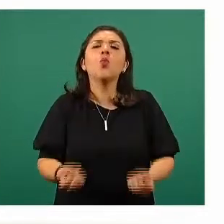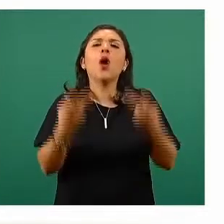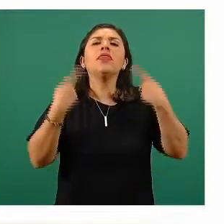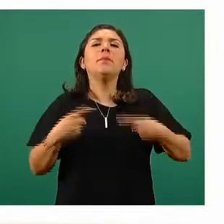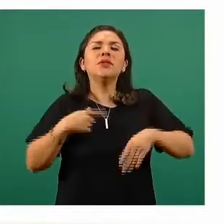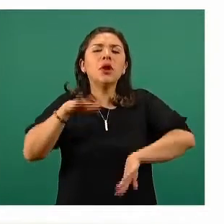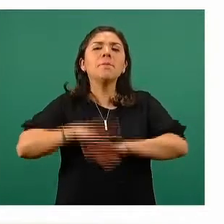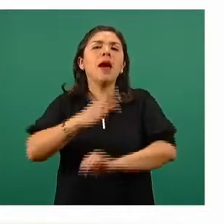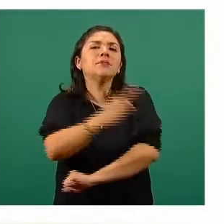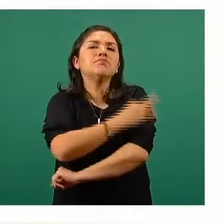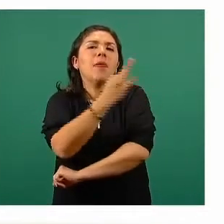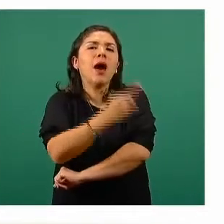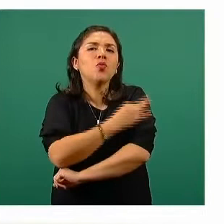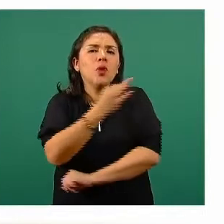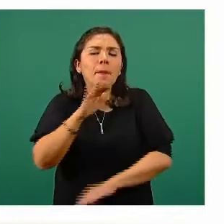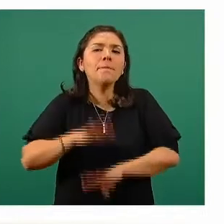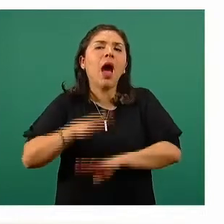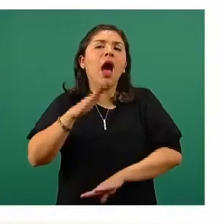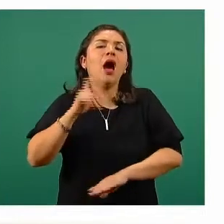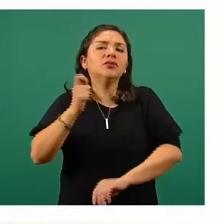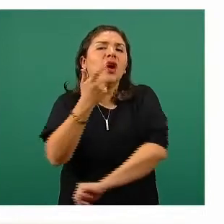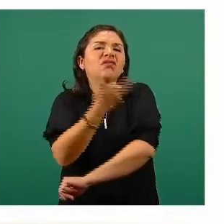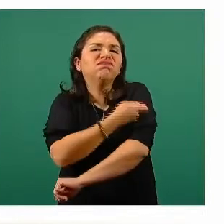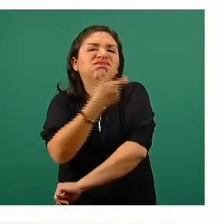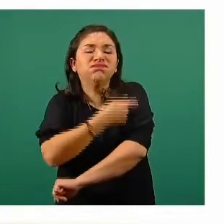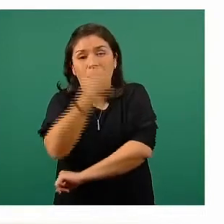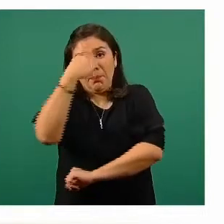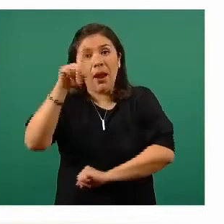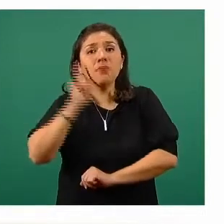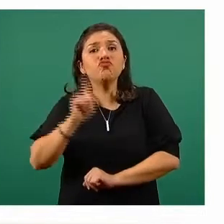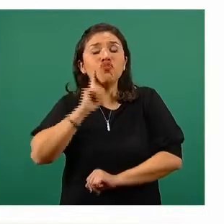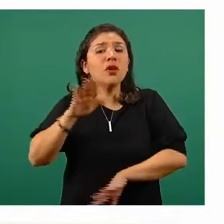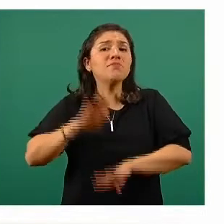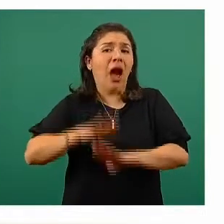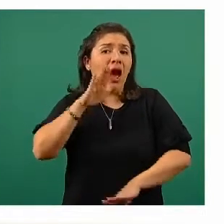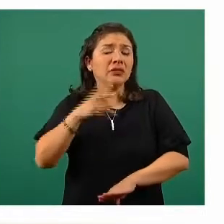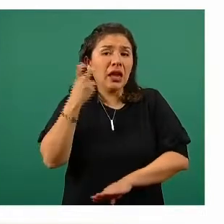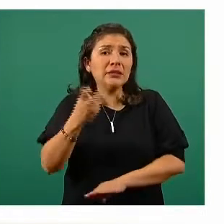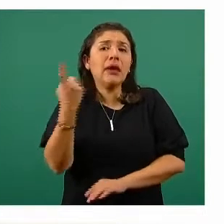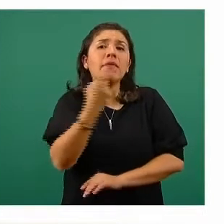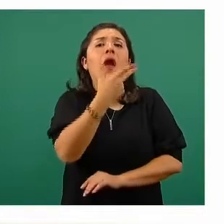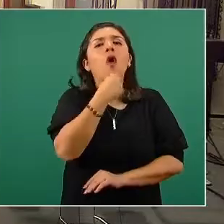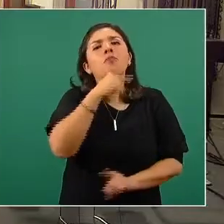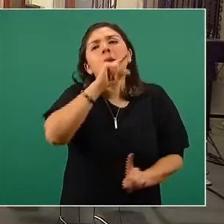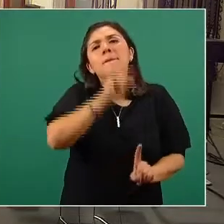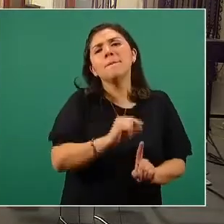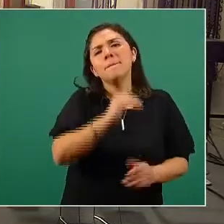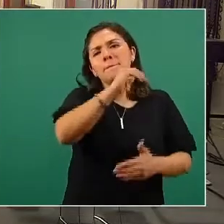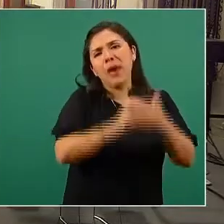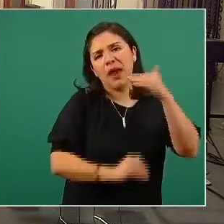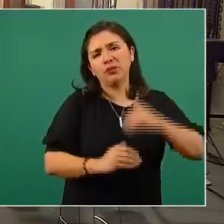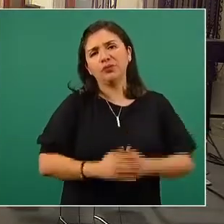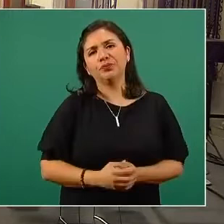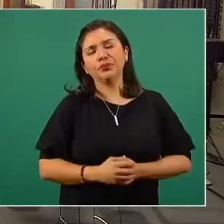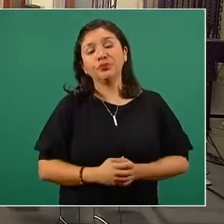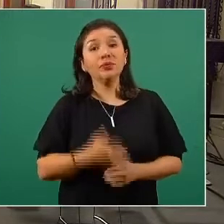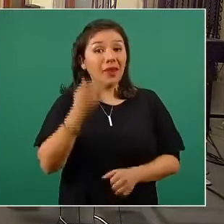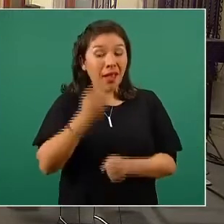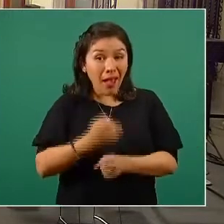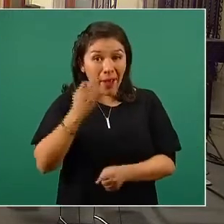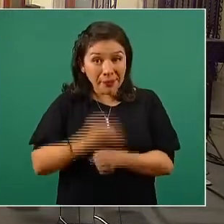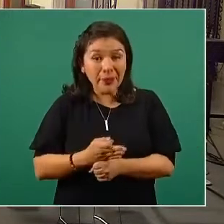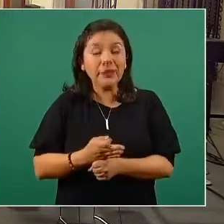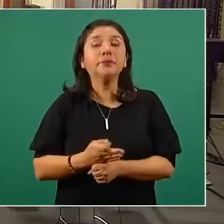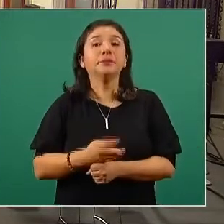personas vacunadas, es decir, hay mayor proporción de mujeres vacunadas que de varones vacunados.